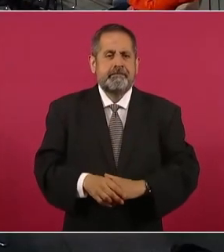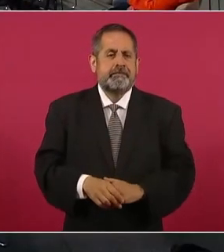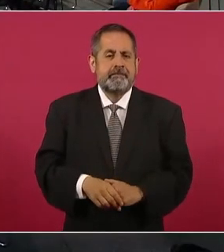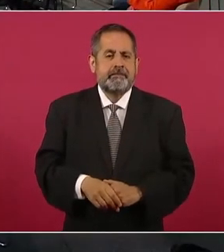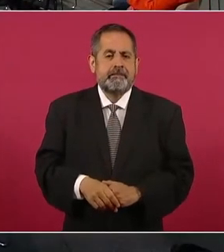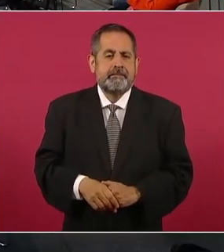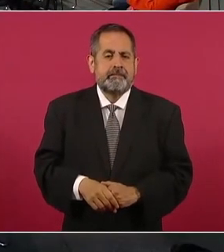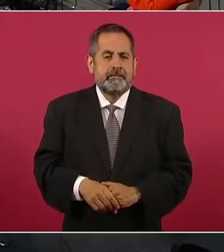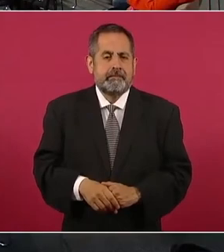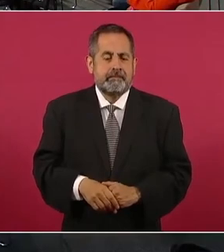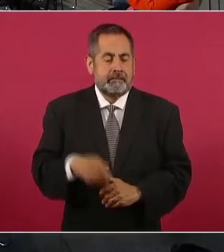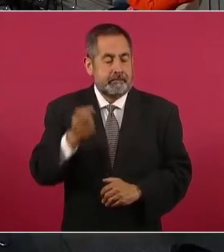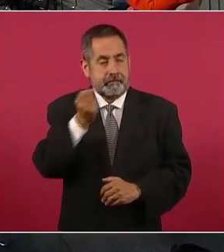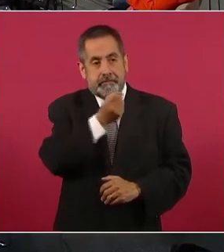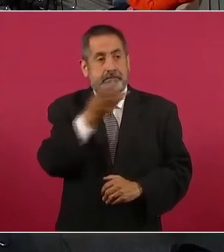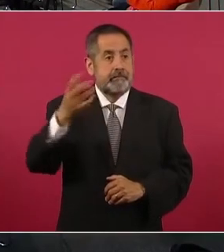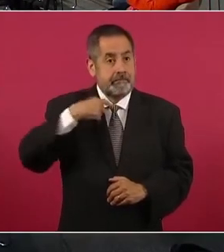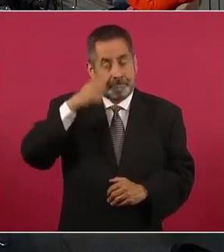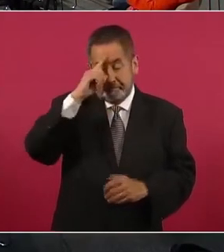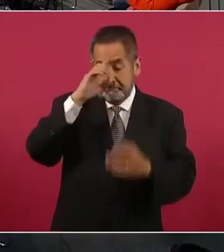No es que hay amnesia.